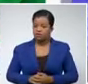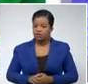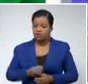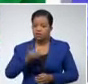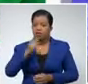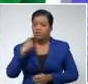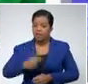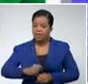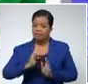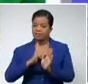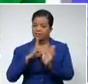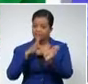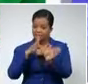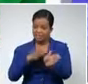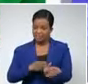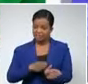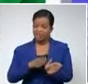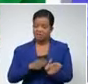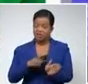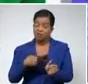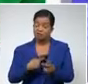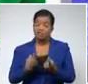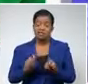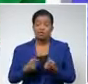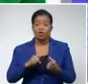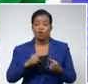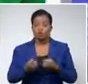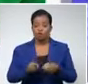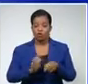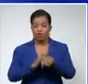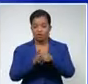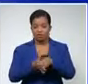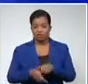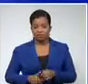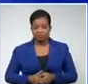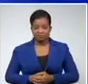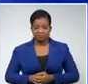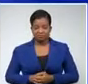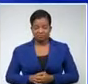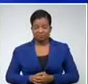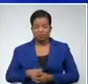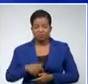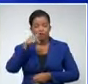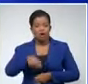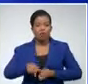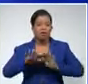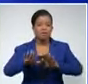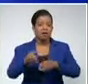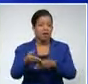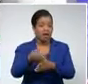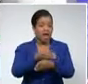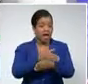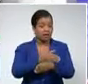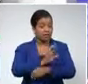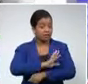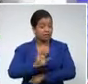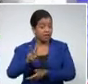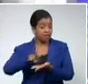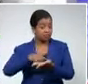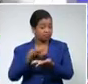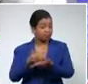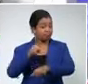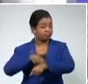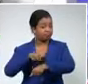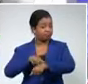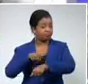que necesitamos para el control de esta enfermedad. Doctor, vamos a la pausa. Antes doy la bienvenida, aunque está ya hace algún tiempo, nuestra intérprete